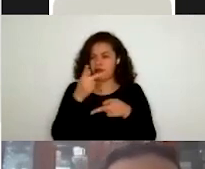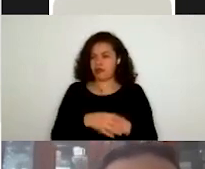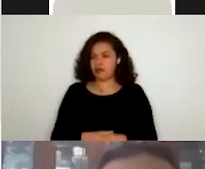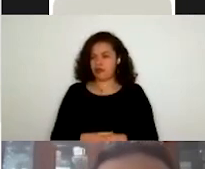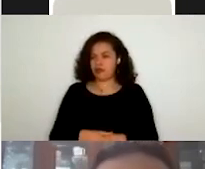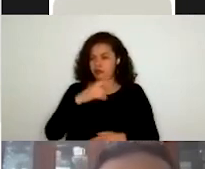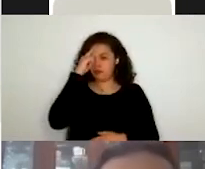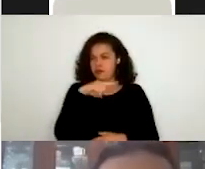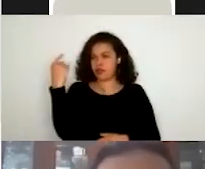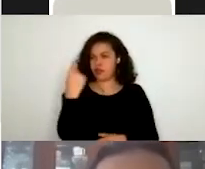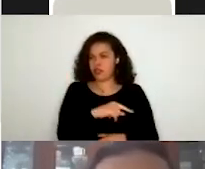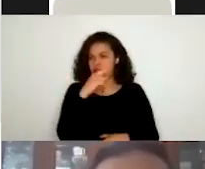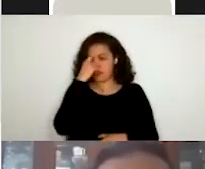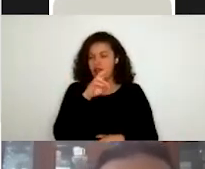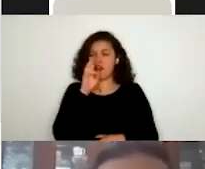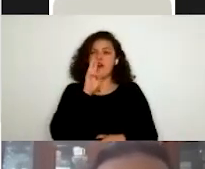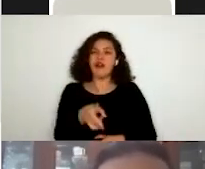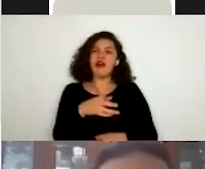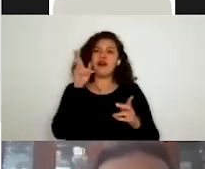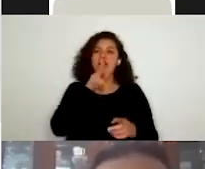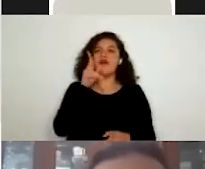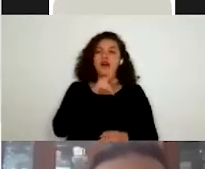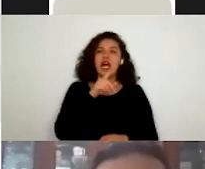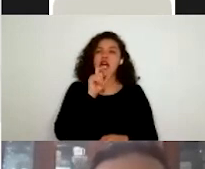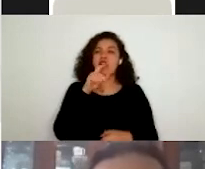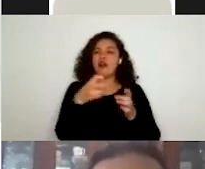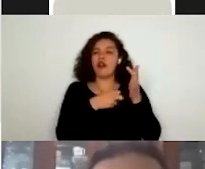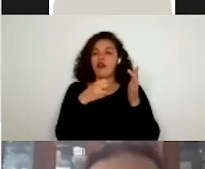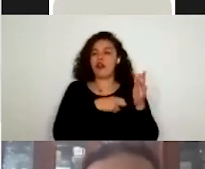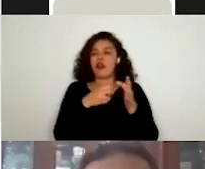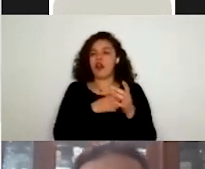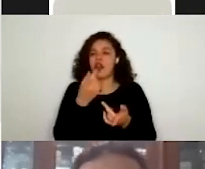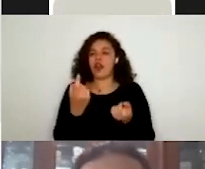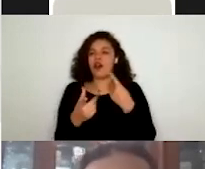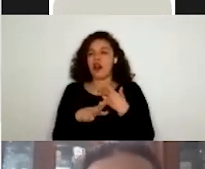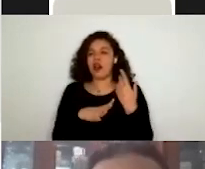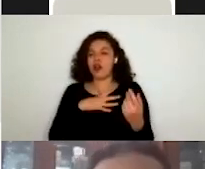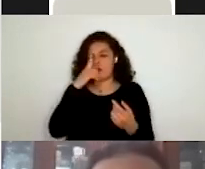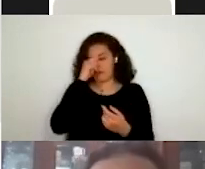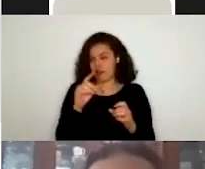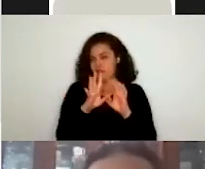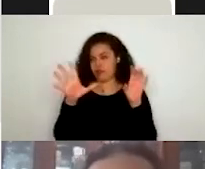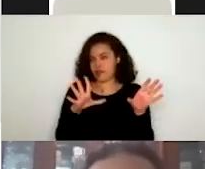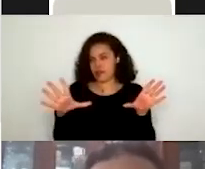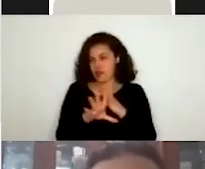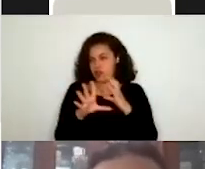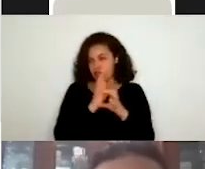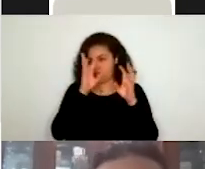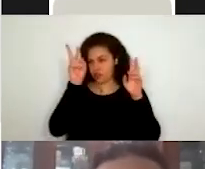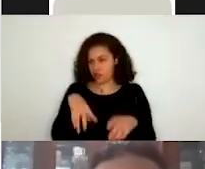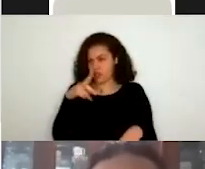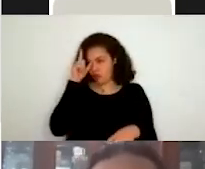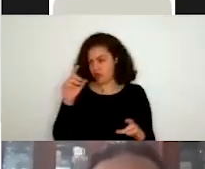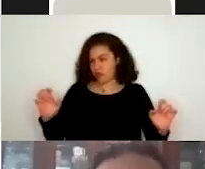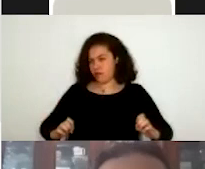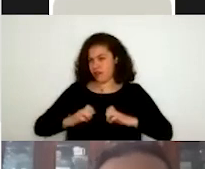fin de observar, probar y corregir una respuesta eficaz ante posibles situaciones reales de emergencia o desastre.